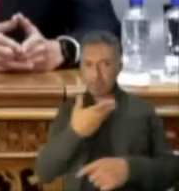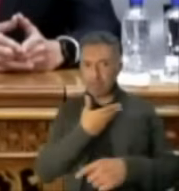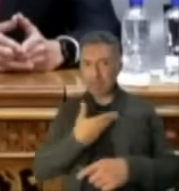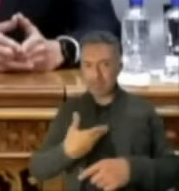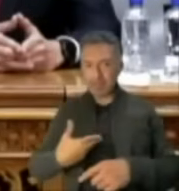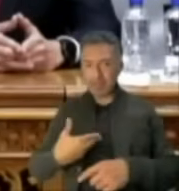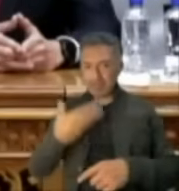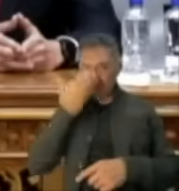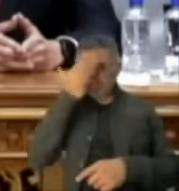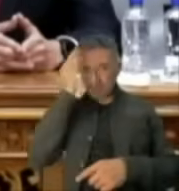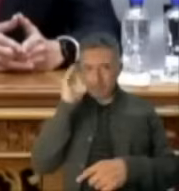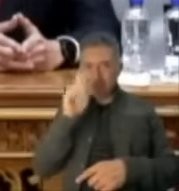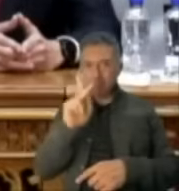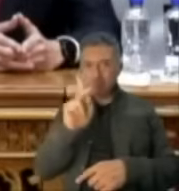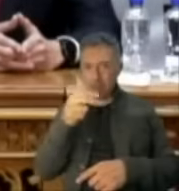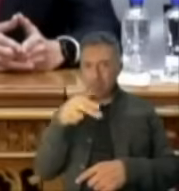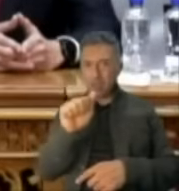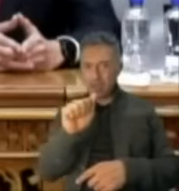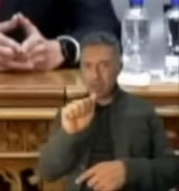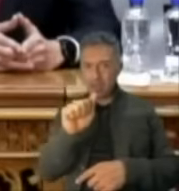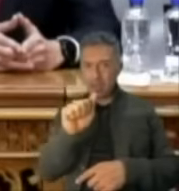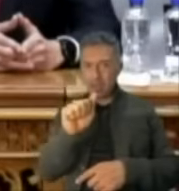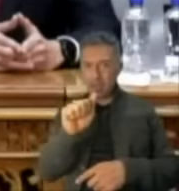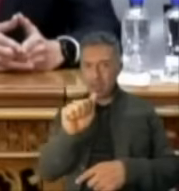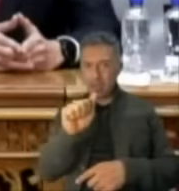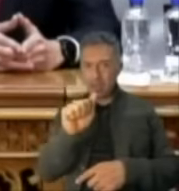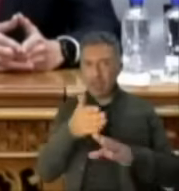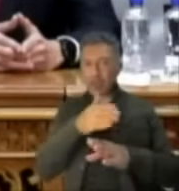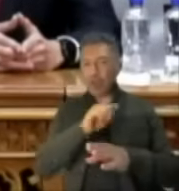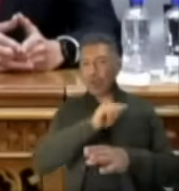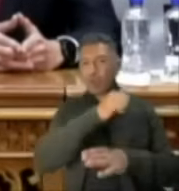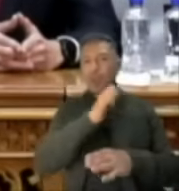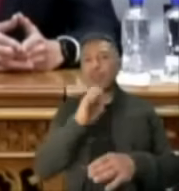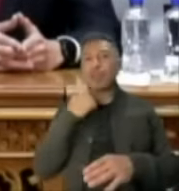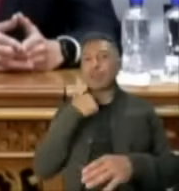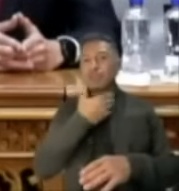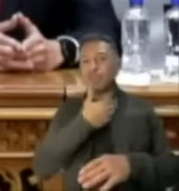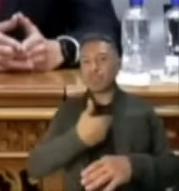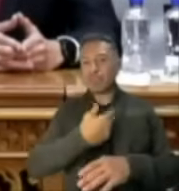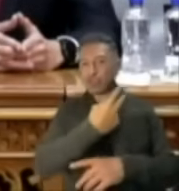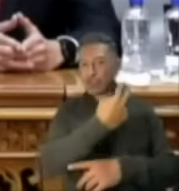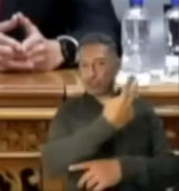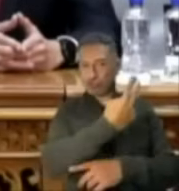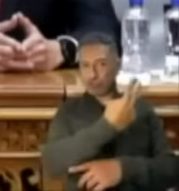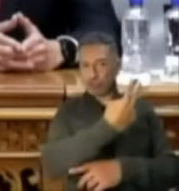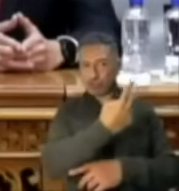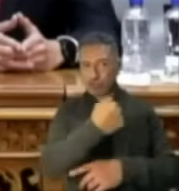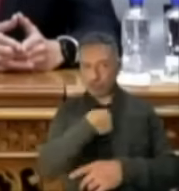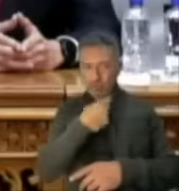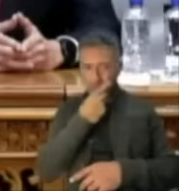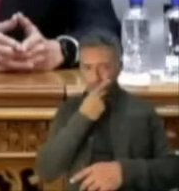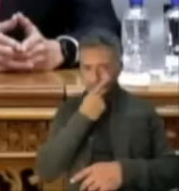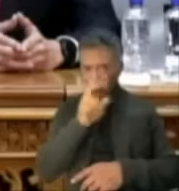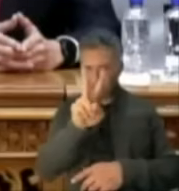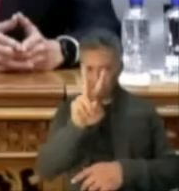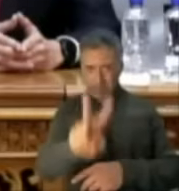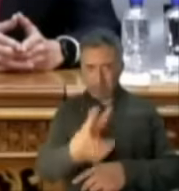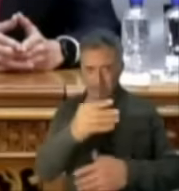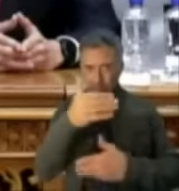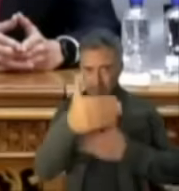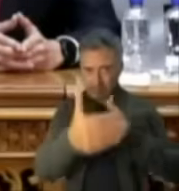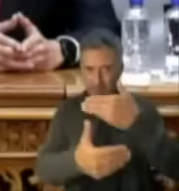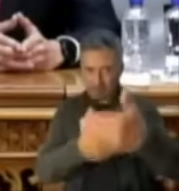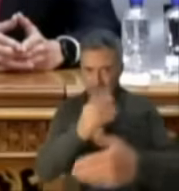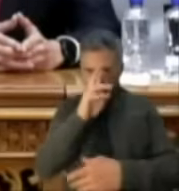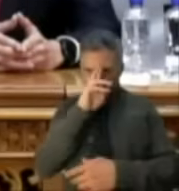a diferencia de los otros dos presidentes, lo digo con todo respeto,